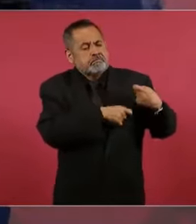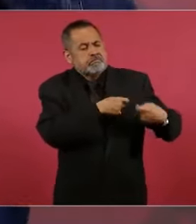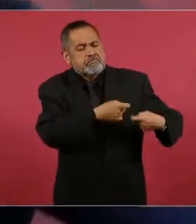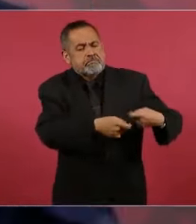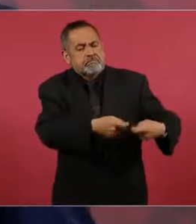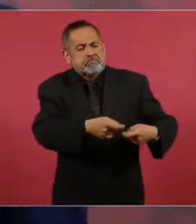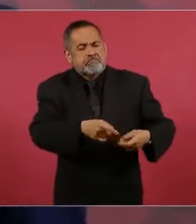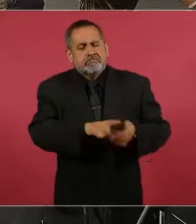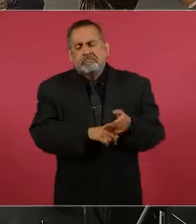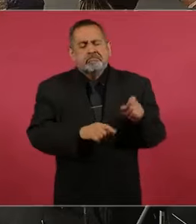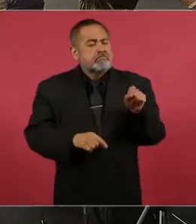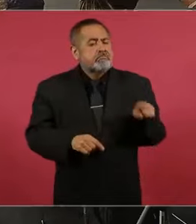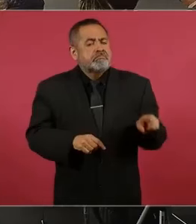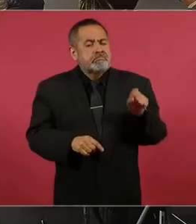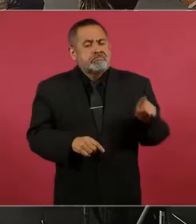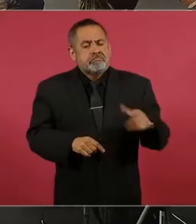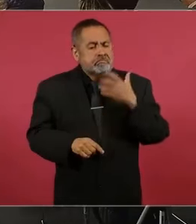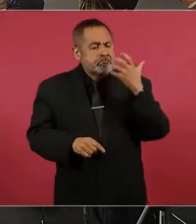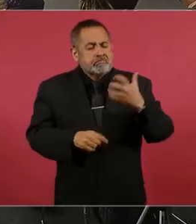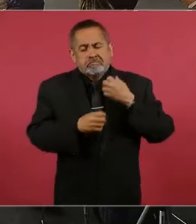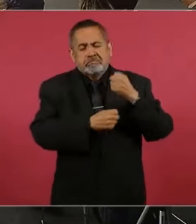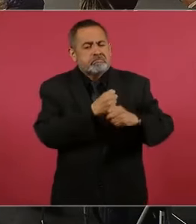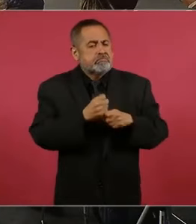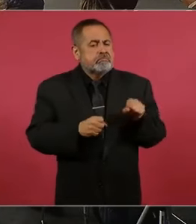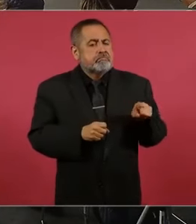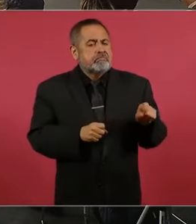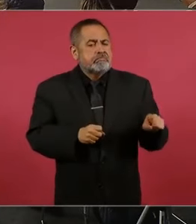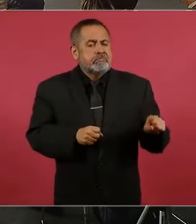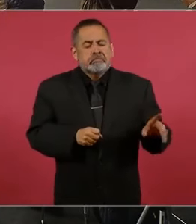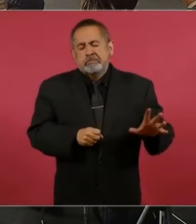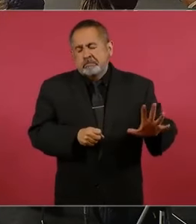Siempre ha existido el pensamiento conservador.